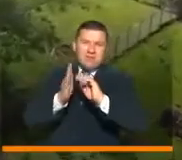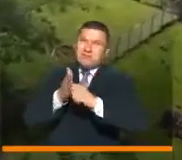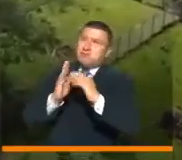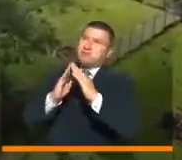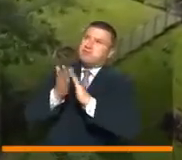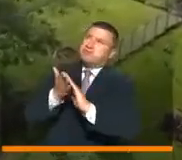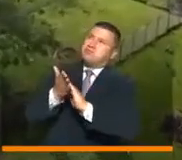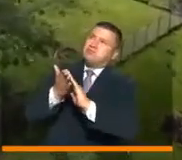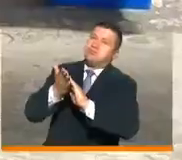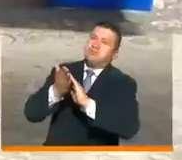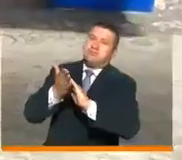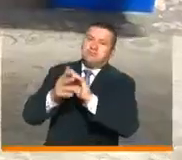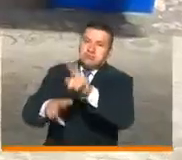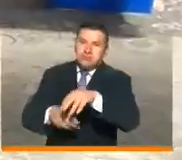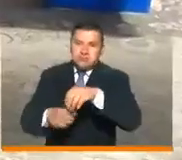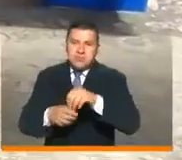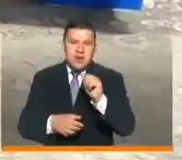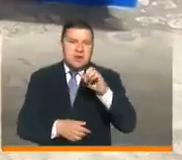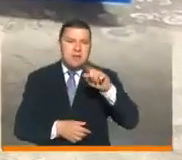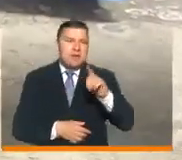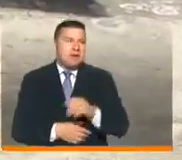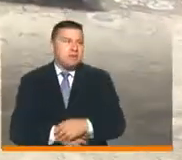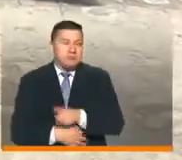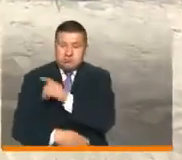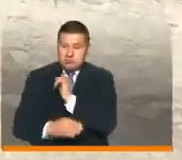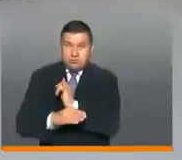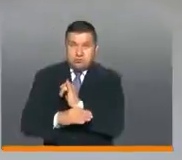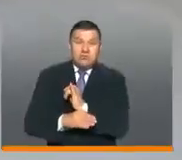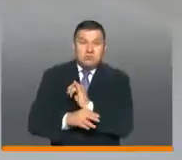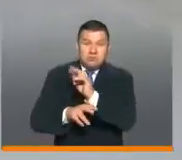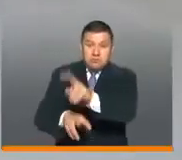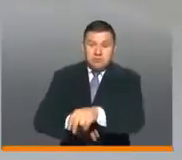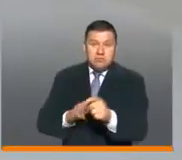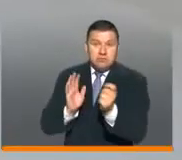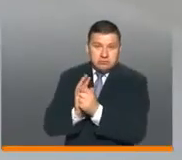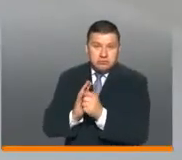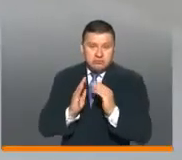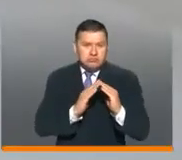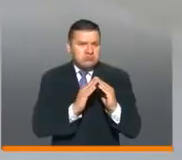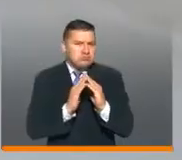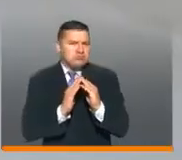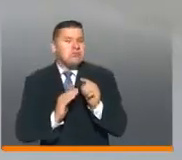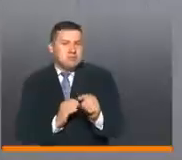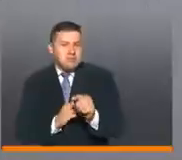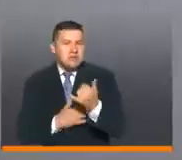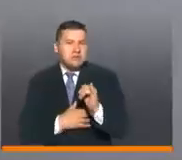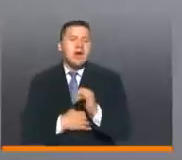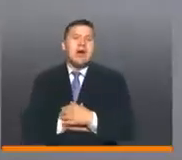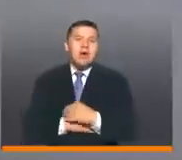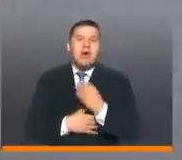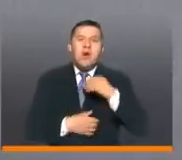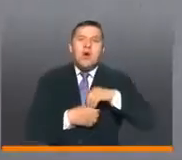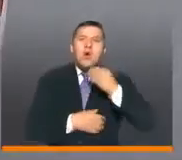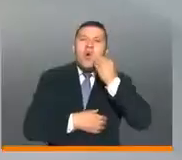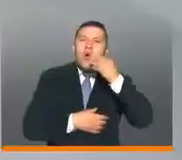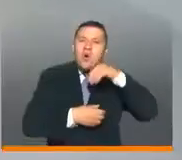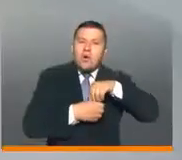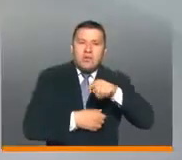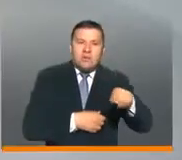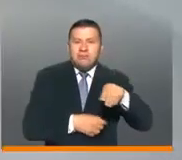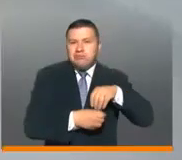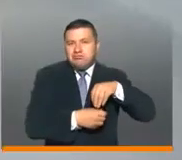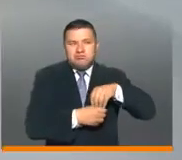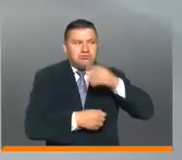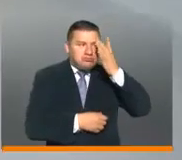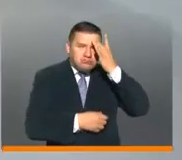Institución Educativa Agropecuaria de Aype. Esta institución educativa agropecuaria con residencia escolar se convierte en el hogar de muchos de ellos, porque